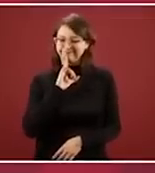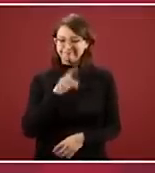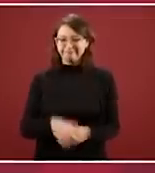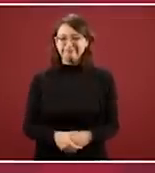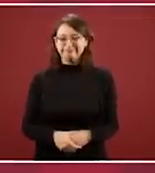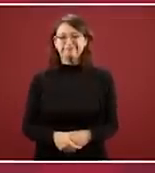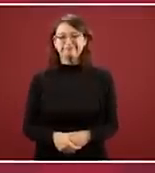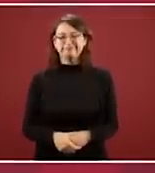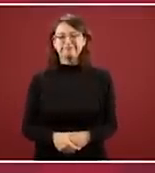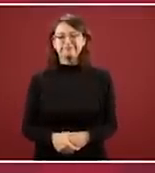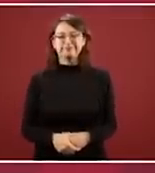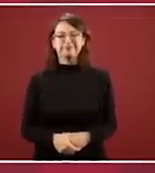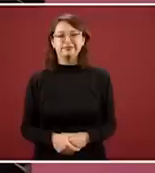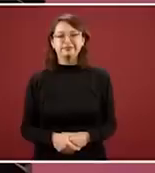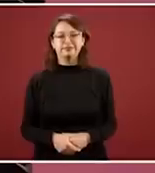Yo de